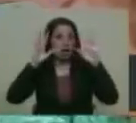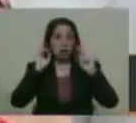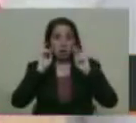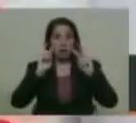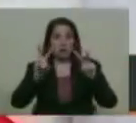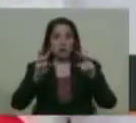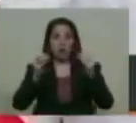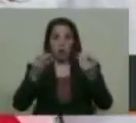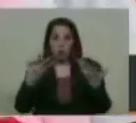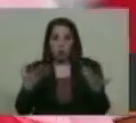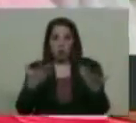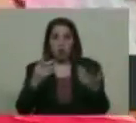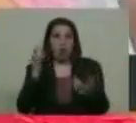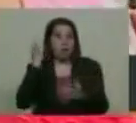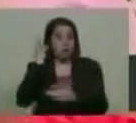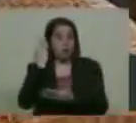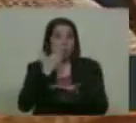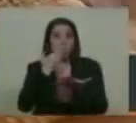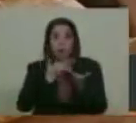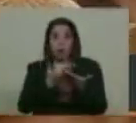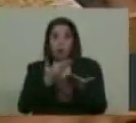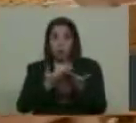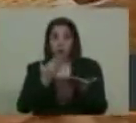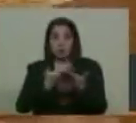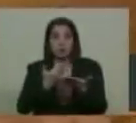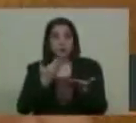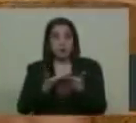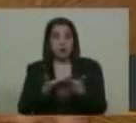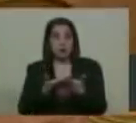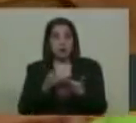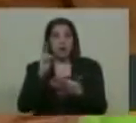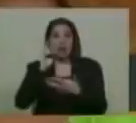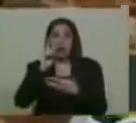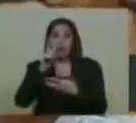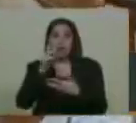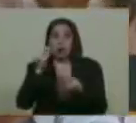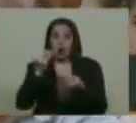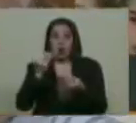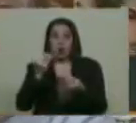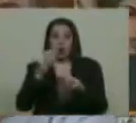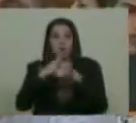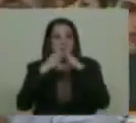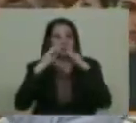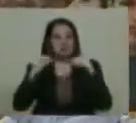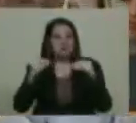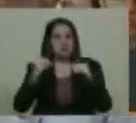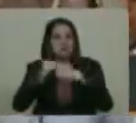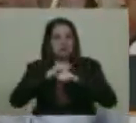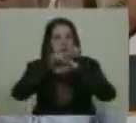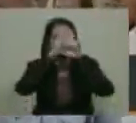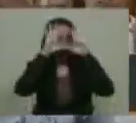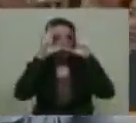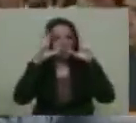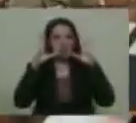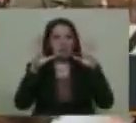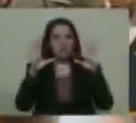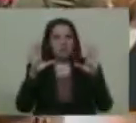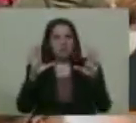ustedes, mujeres, me lo proponen, porque ustedes, mujeres, ven el camino más claro que todos.